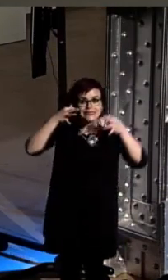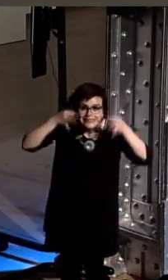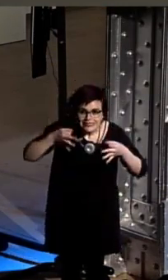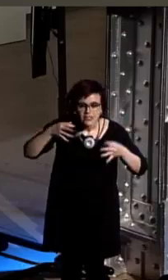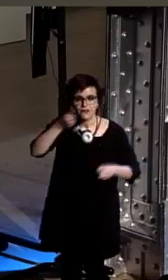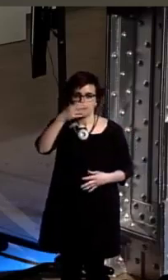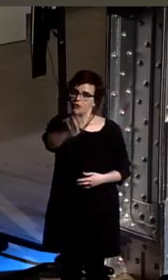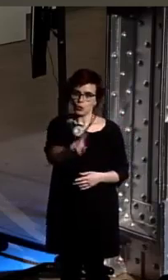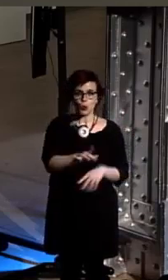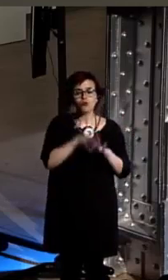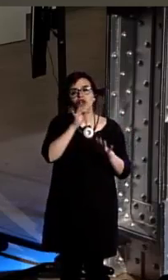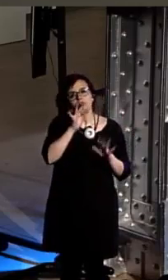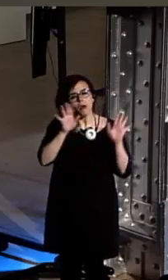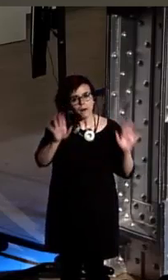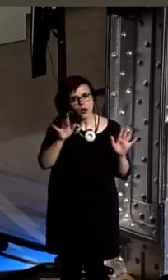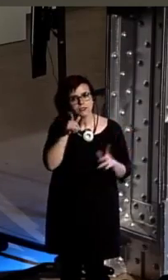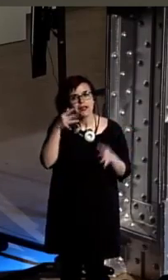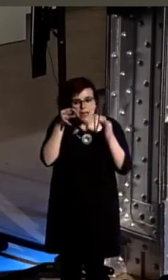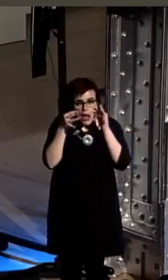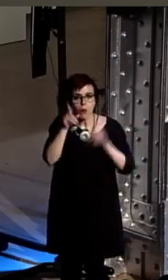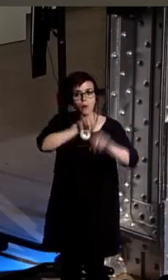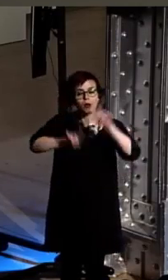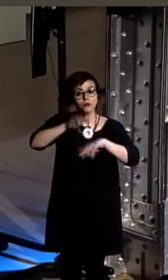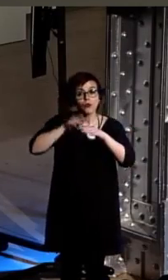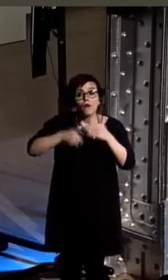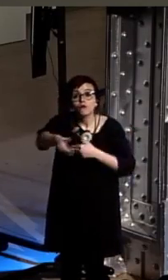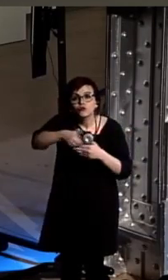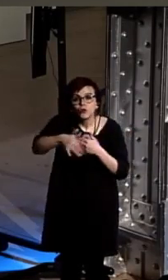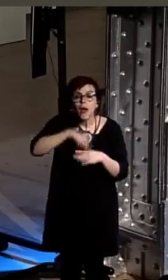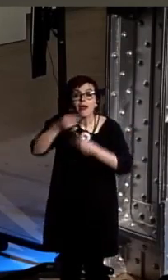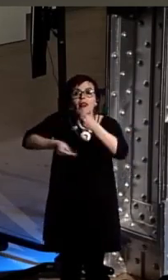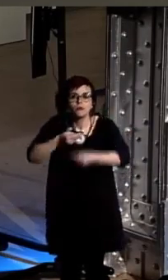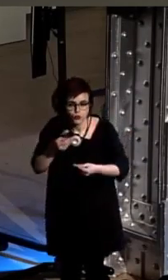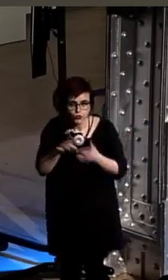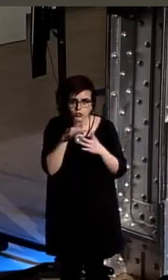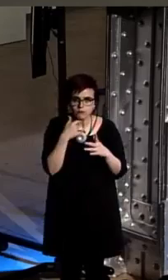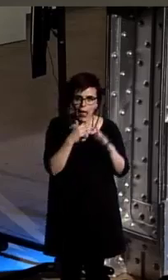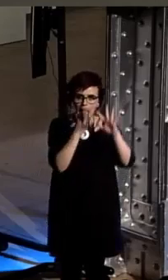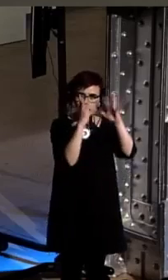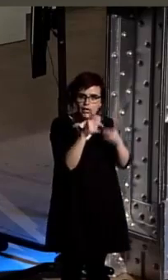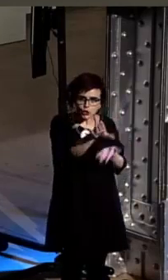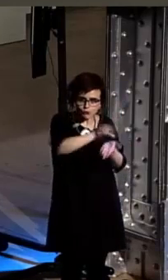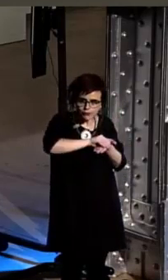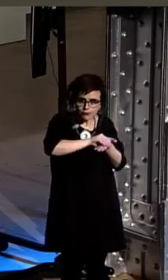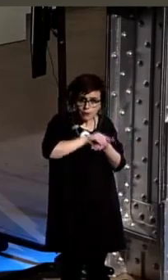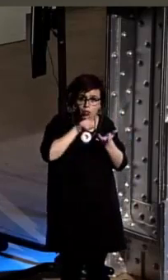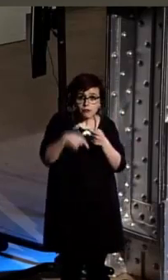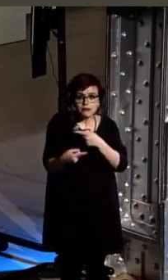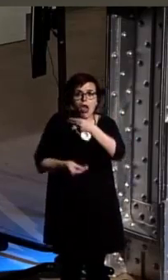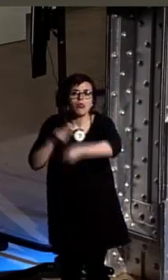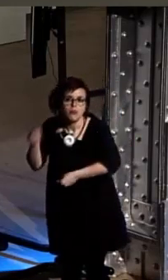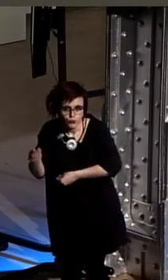certeros, pero se puede hacer. El tema es que no hay una hoja de ruta sobre cómo podíamos actuar. ¿Qué hacemos cuando hay tristeza? ¿Cómo